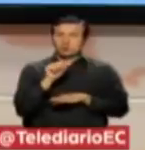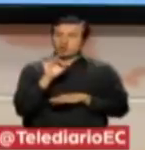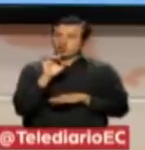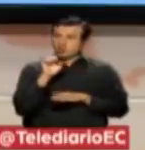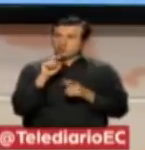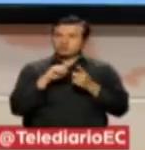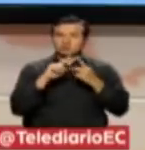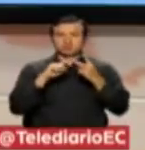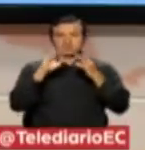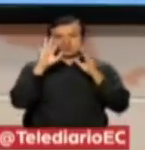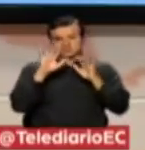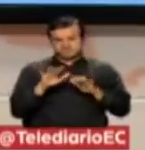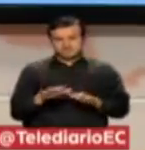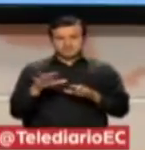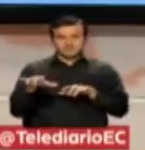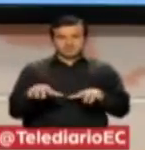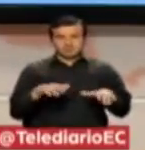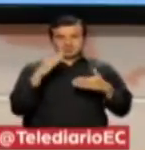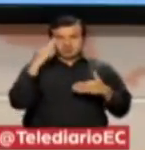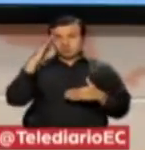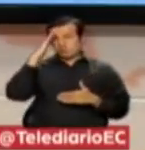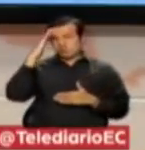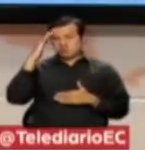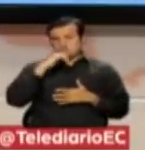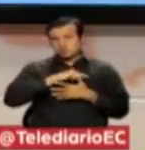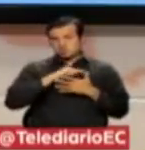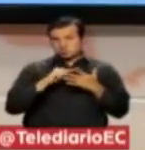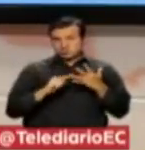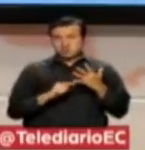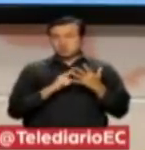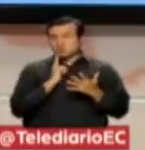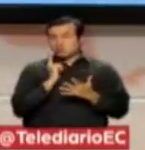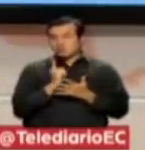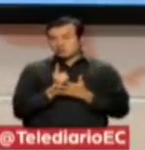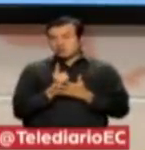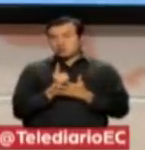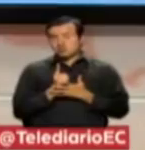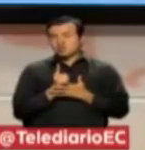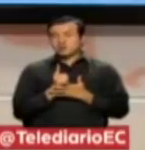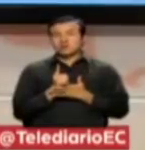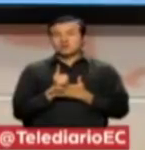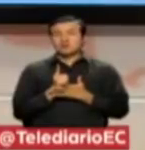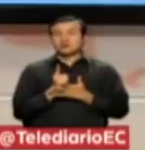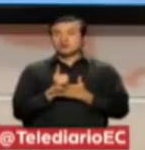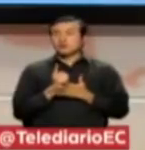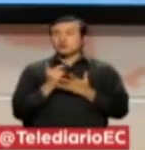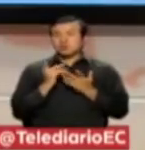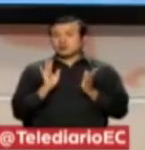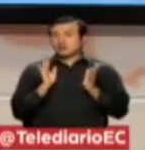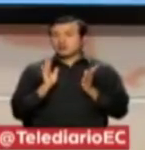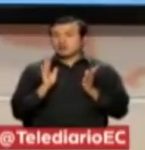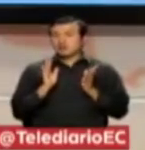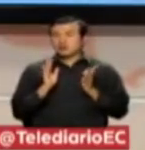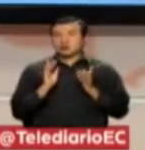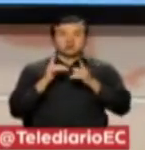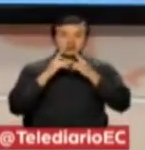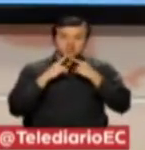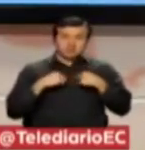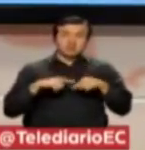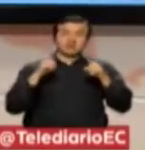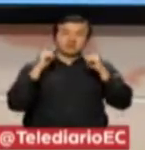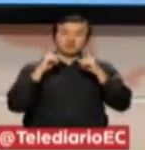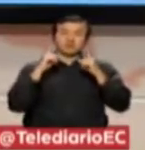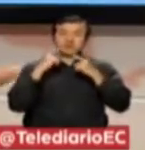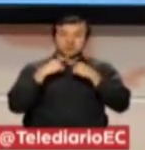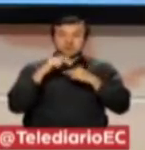Secretaría de Acción Política, la misma policía hace trabajo ante corrupción, por supuesto. Pero no podemos levantarlo y alzarlo a todos los vientos porque cuando uno anuncia